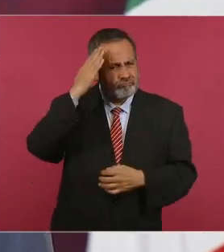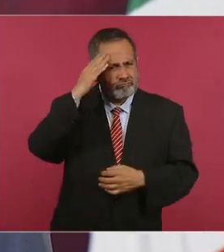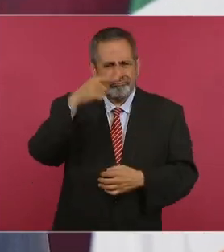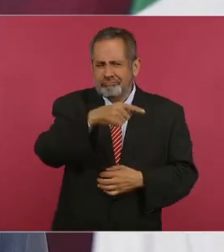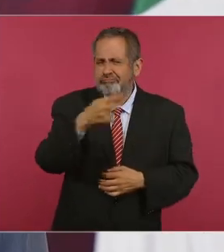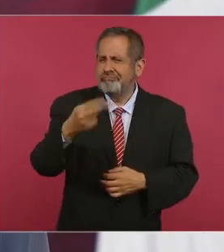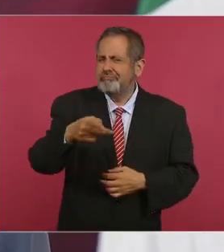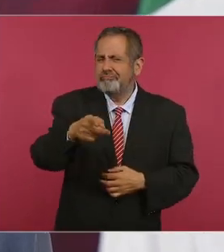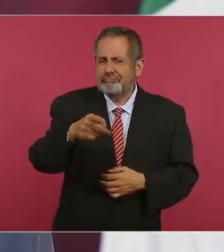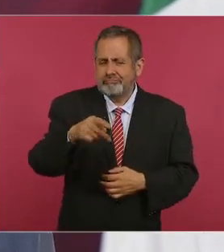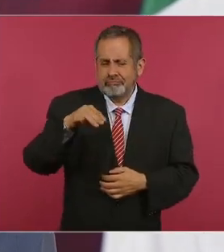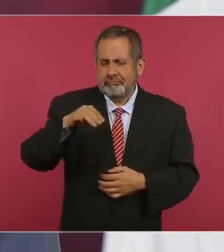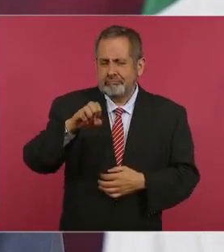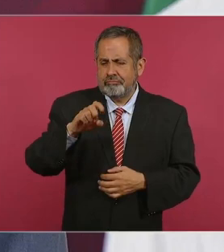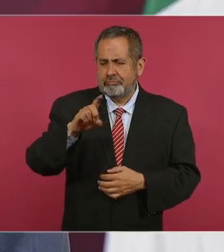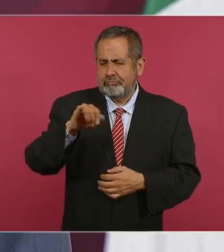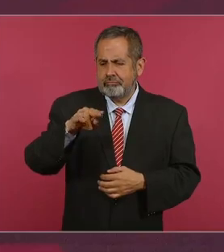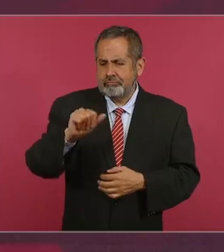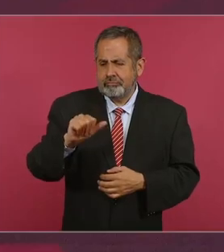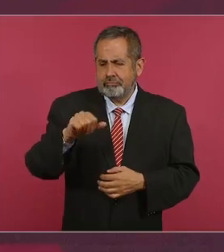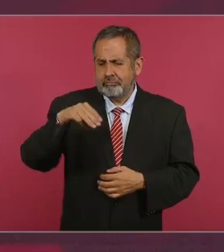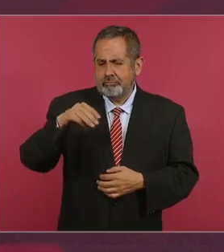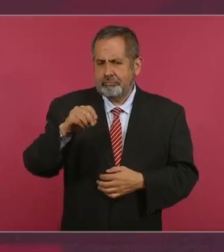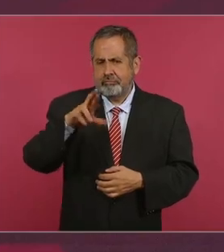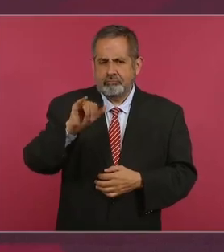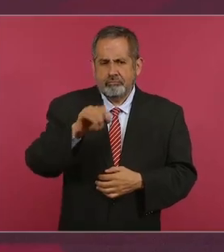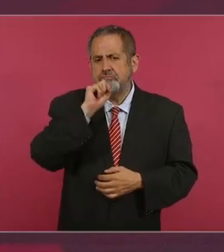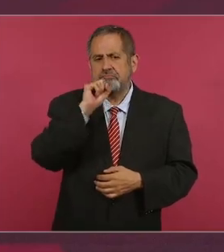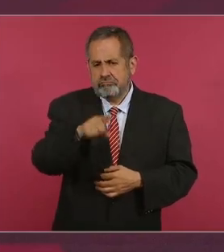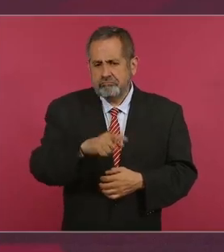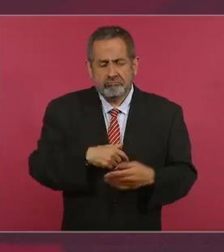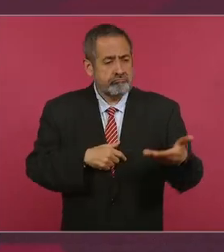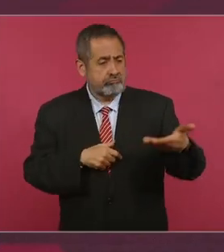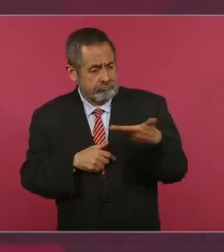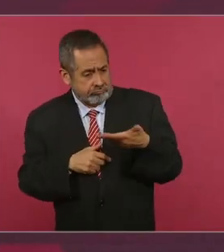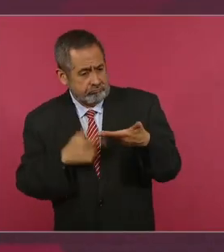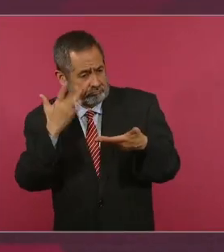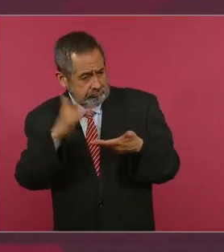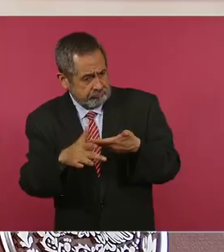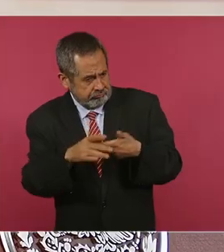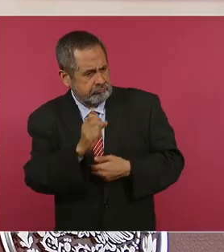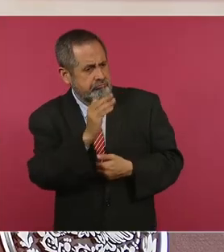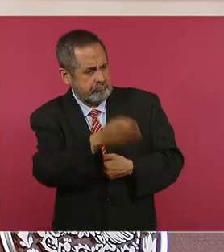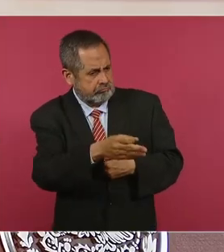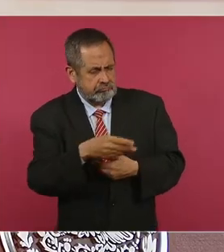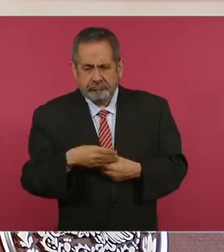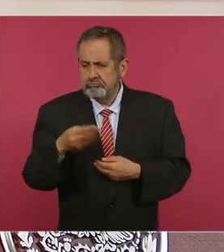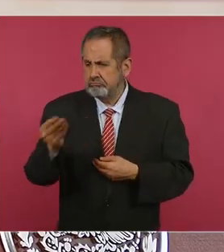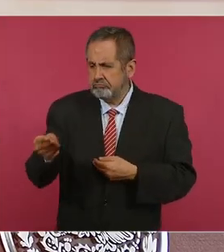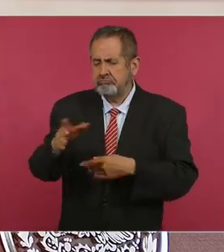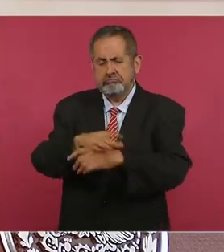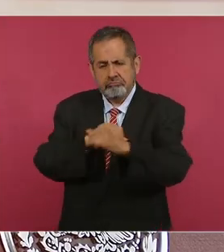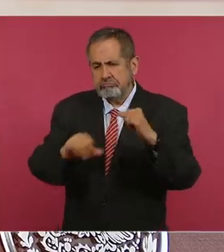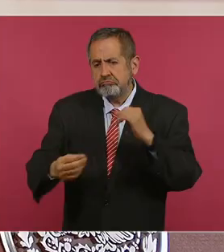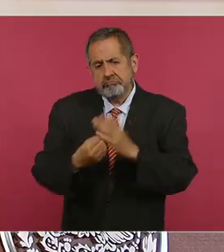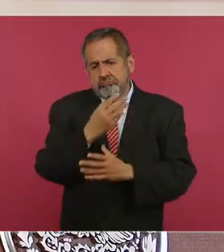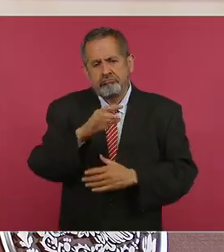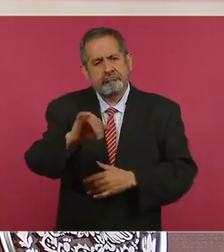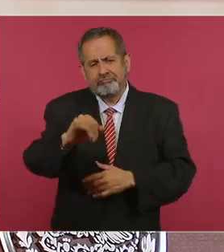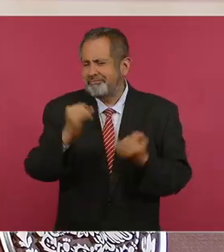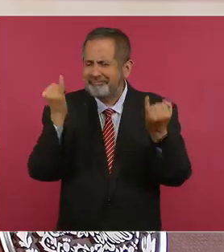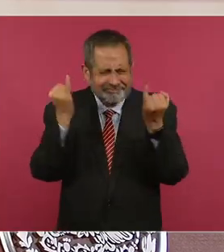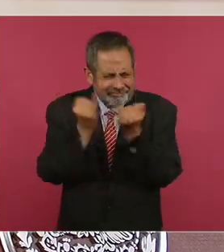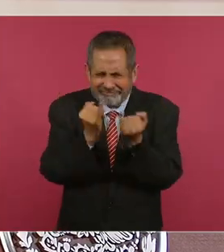Medina Mora, ¿sí? envié